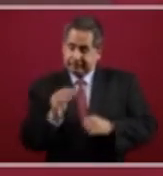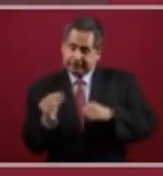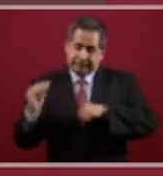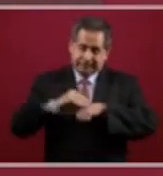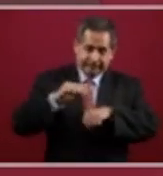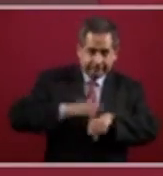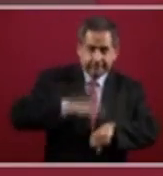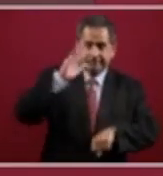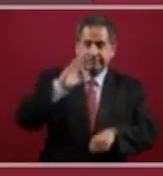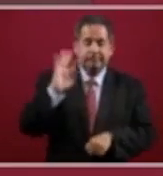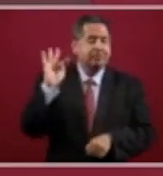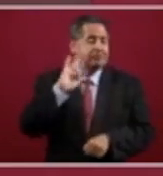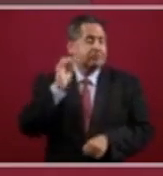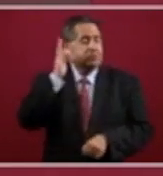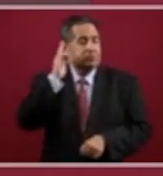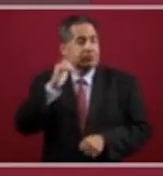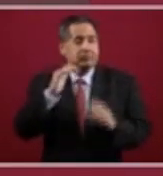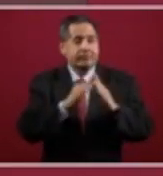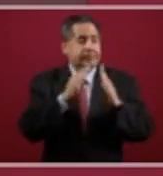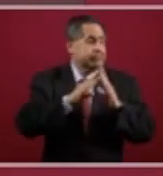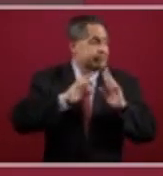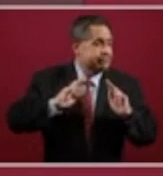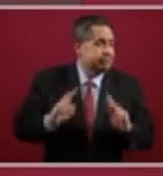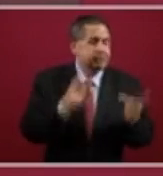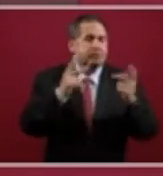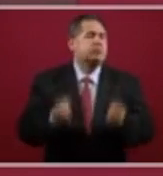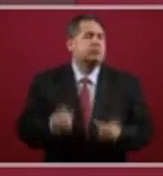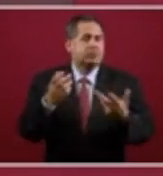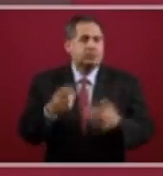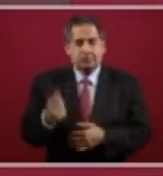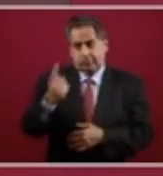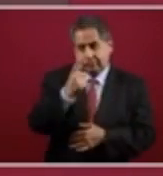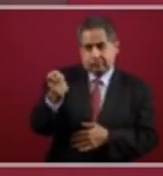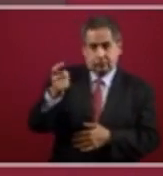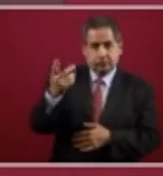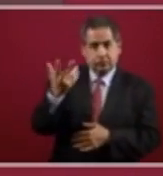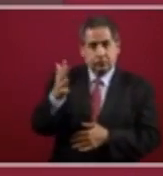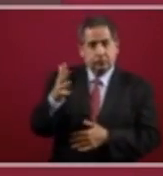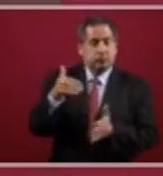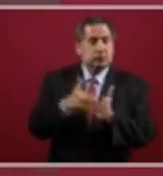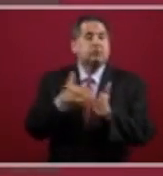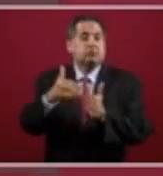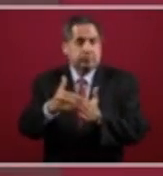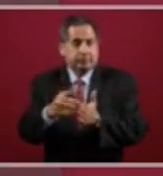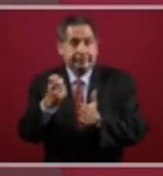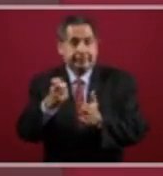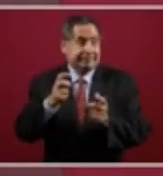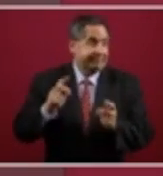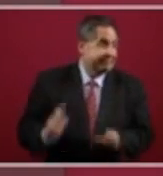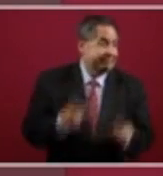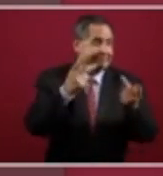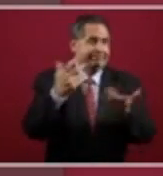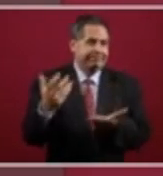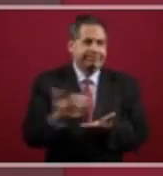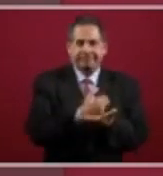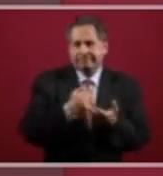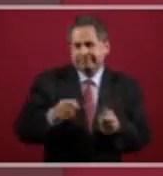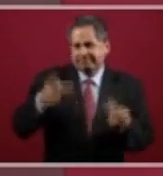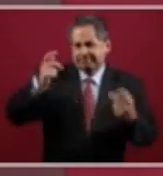la casa en 150 millones, que son los que necesitamos para dar las becas a los